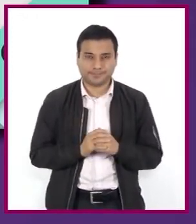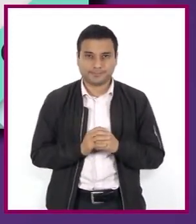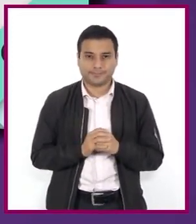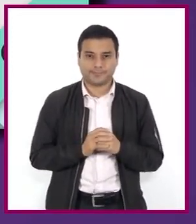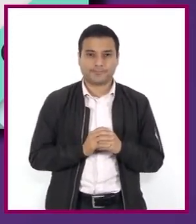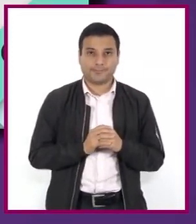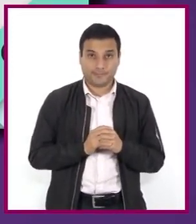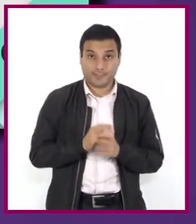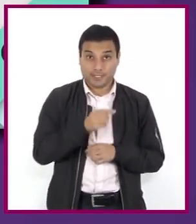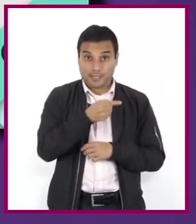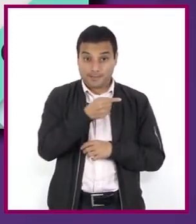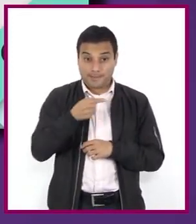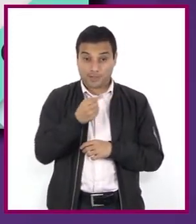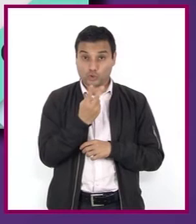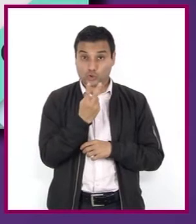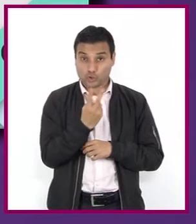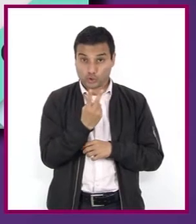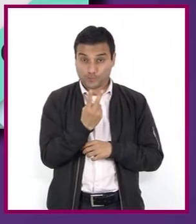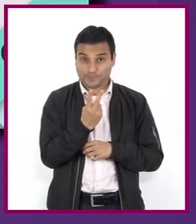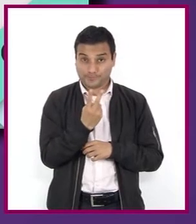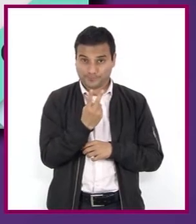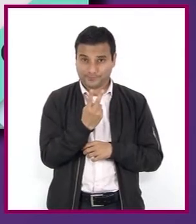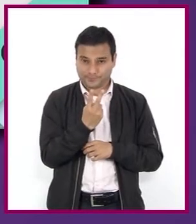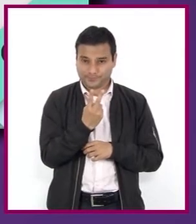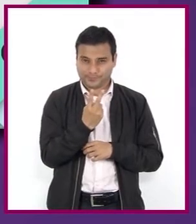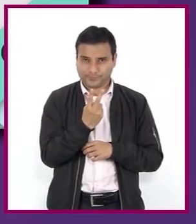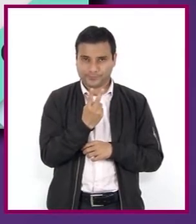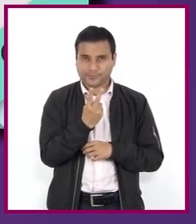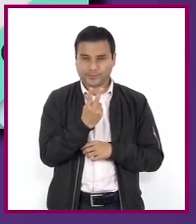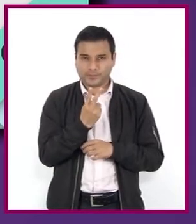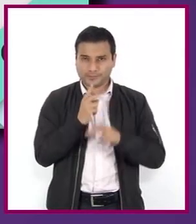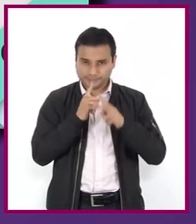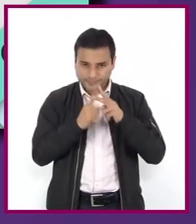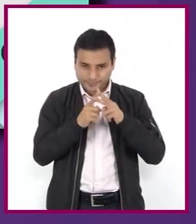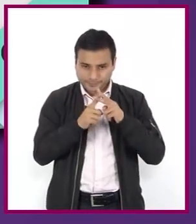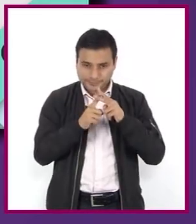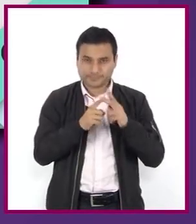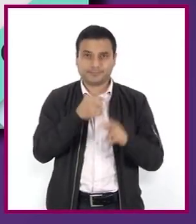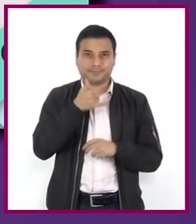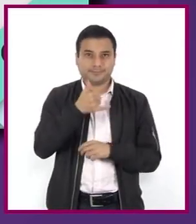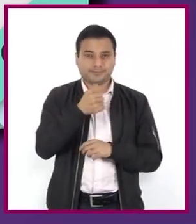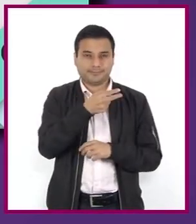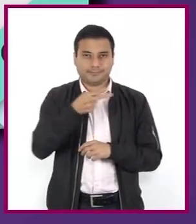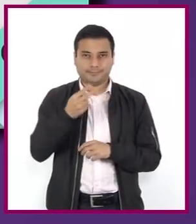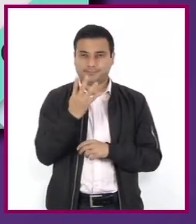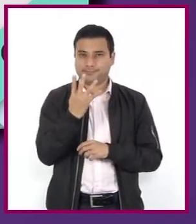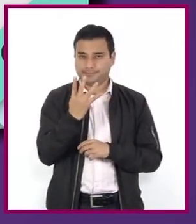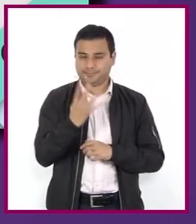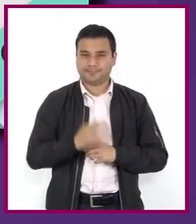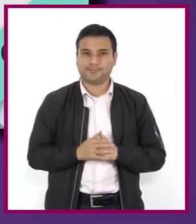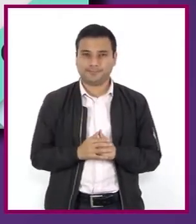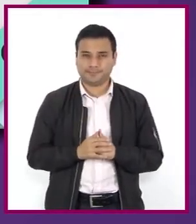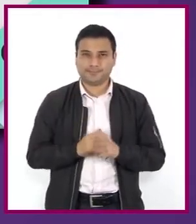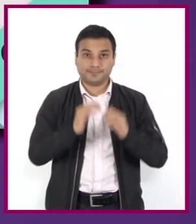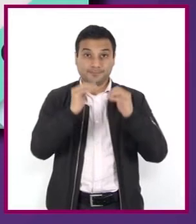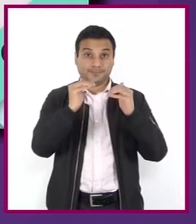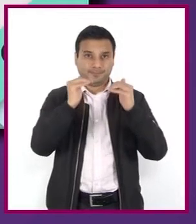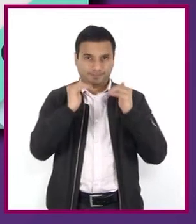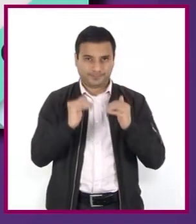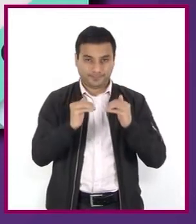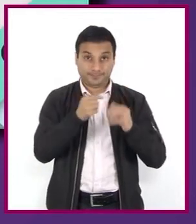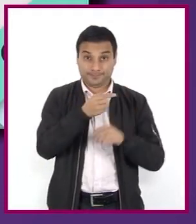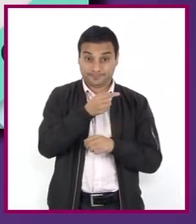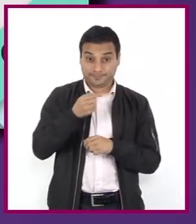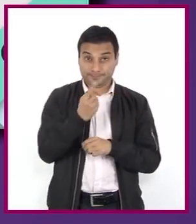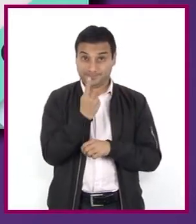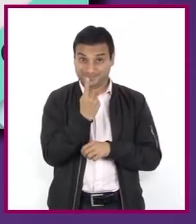2 negativo en x de la función, obtenemos que y es igual a 4 positivo. Al sustituir 1